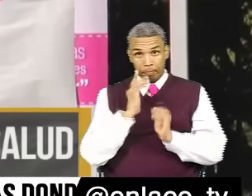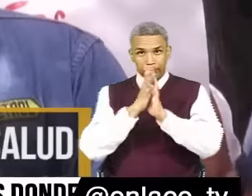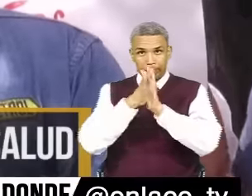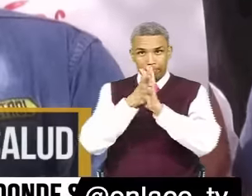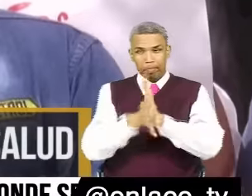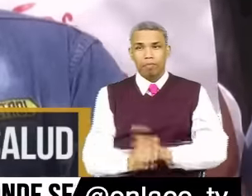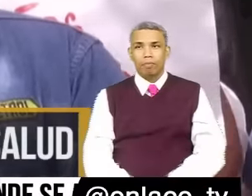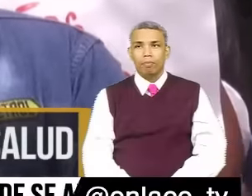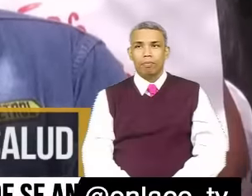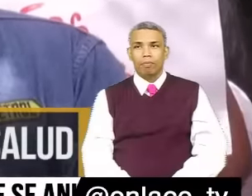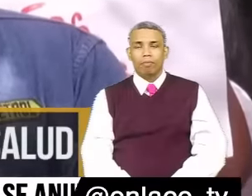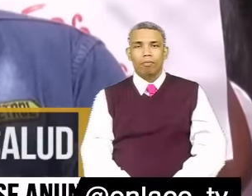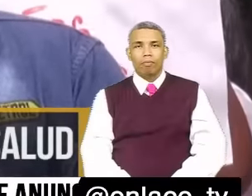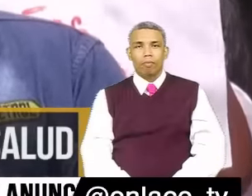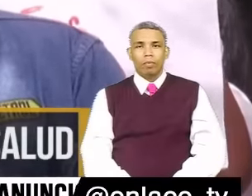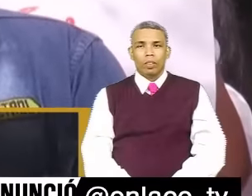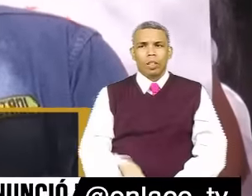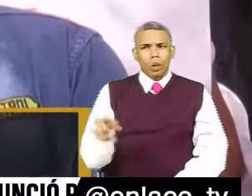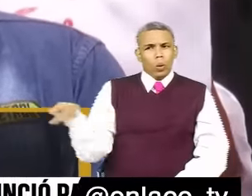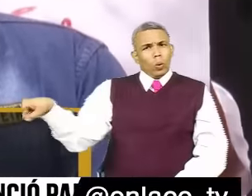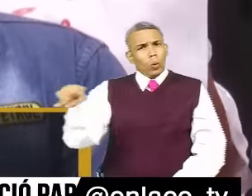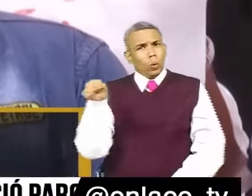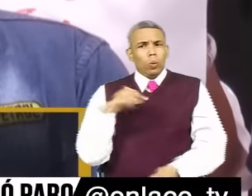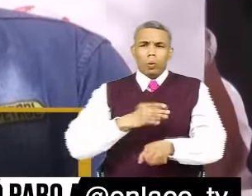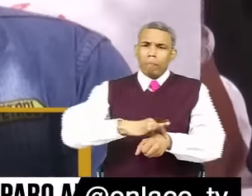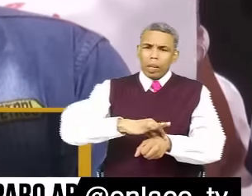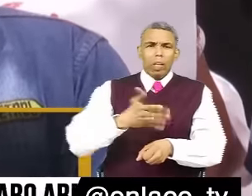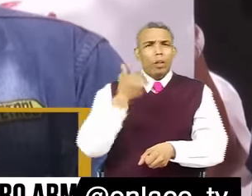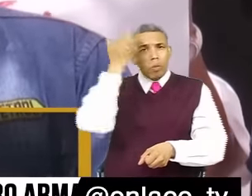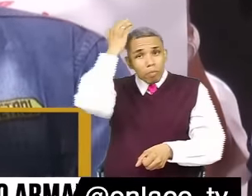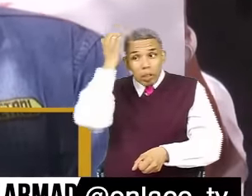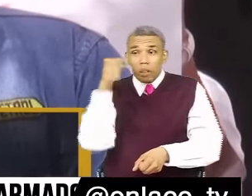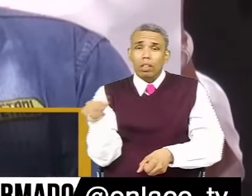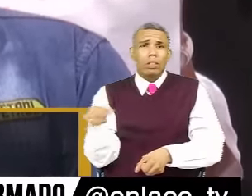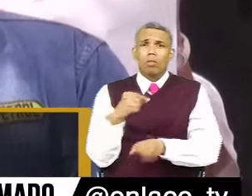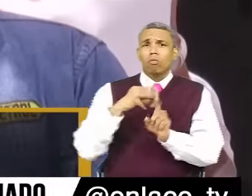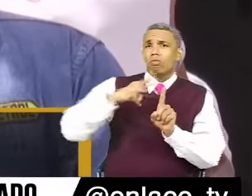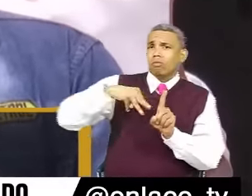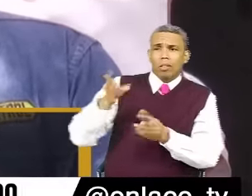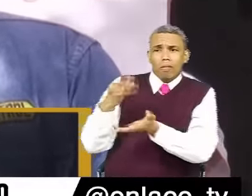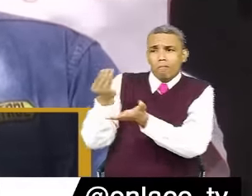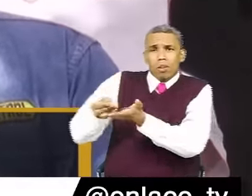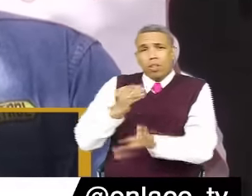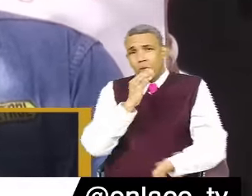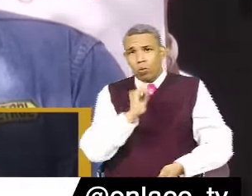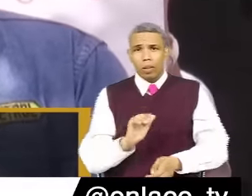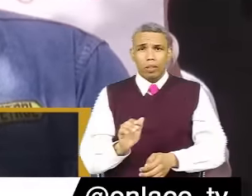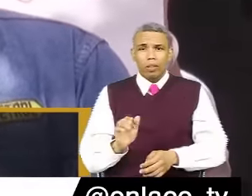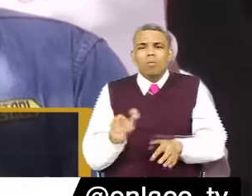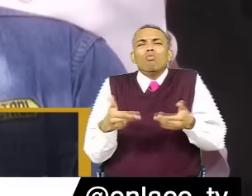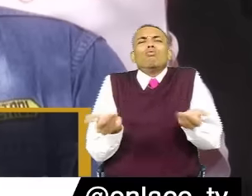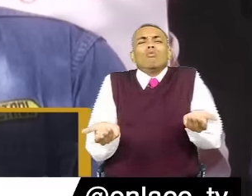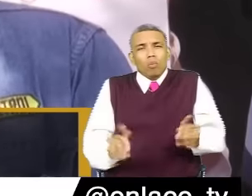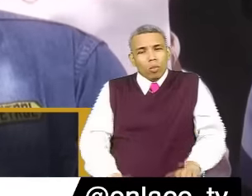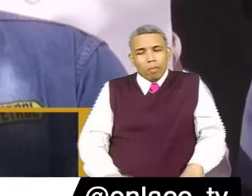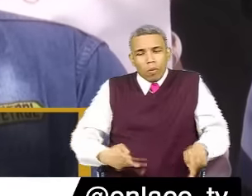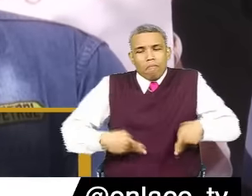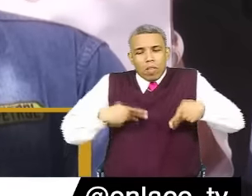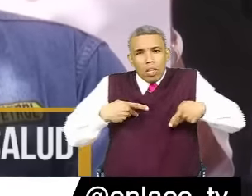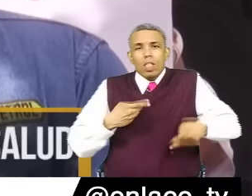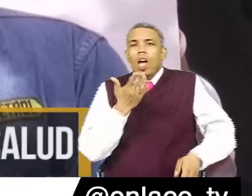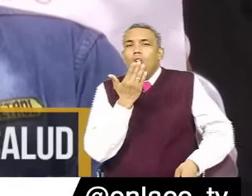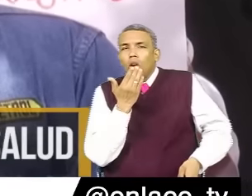contundentes. Estas personas tienen 3 meses que no reciben salario, nosotros no sabemos y no entendemos cómo pueden llevar el sustento a sus casas,